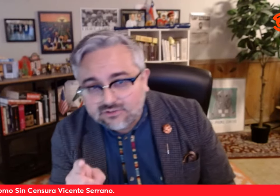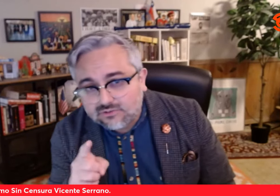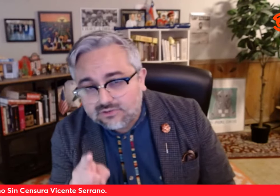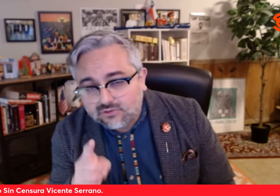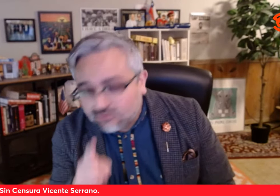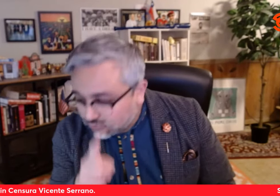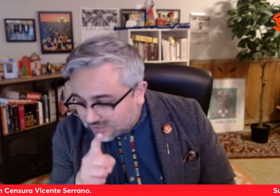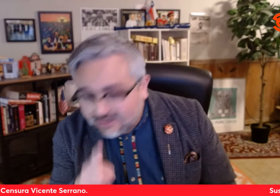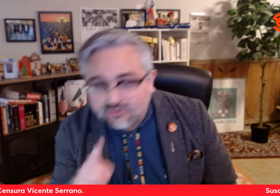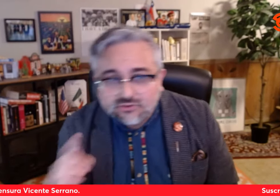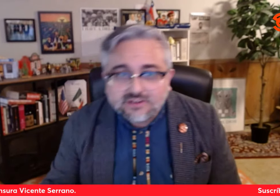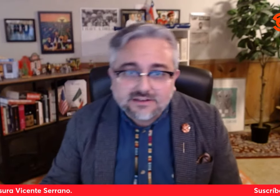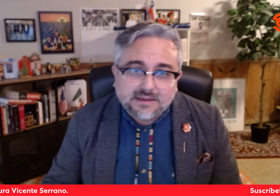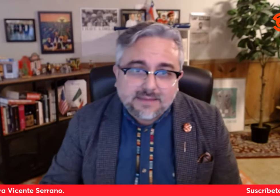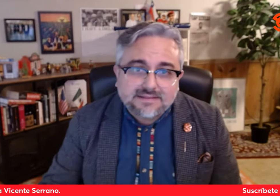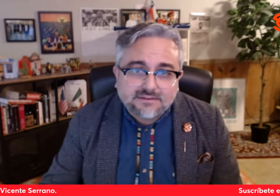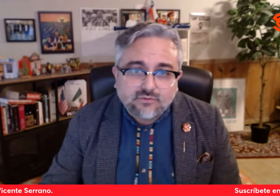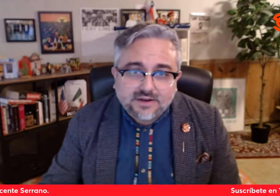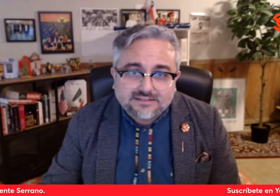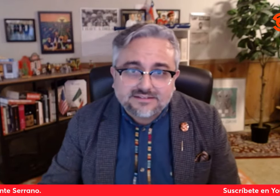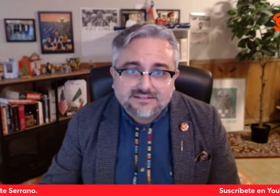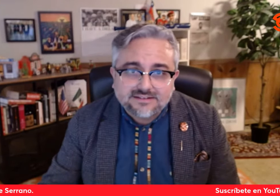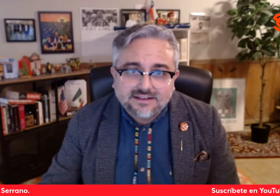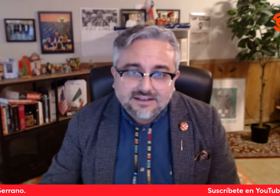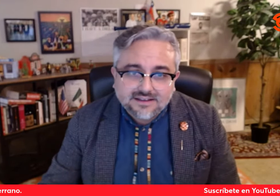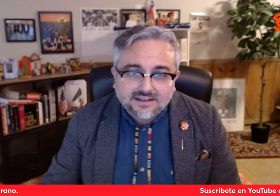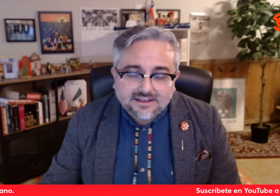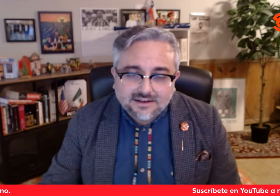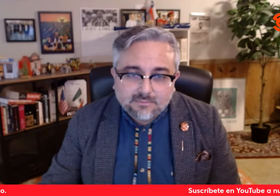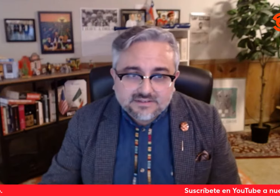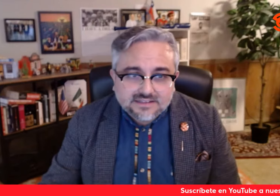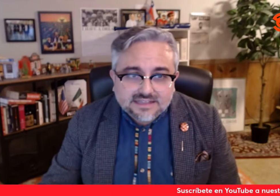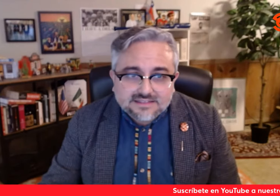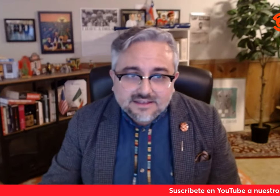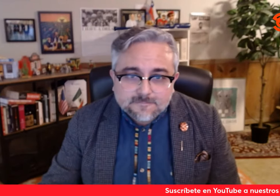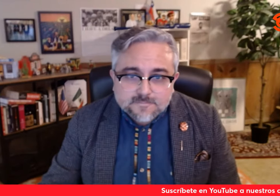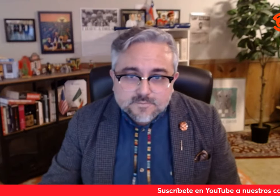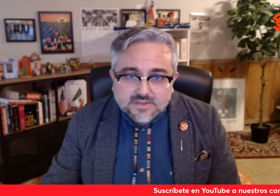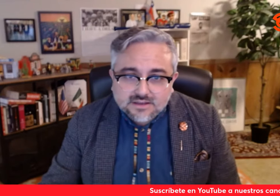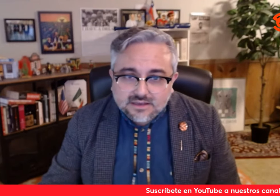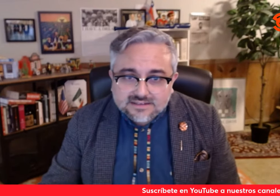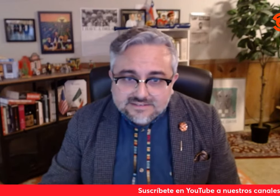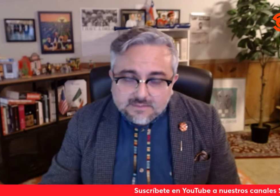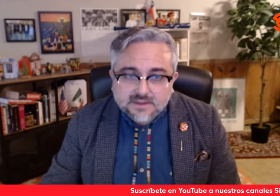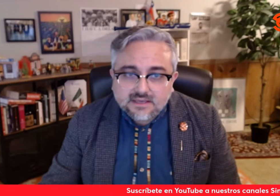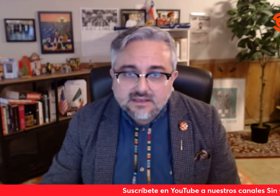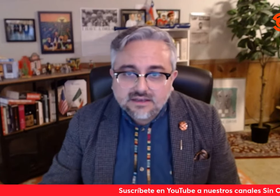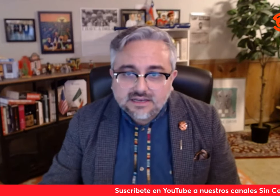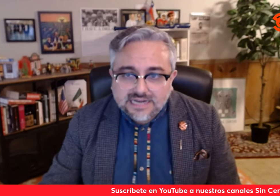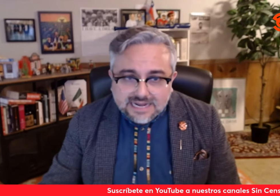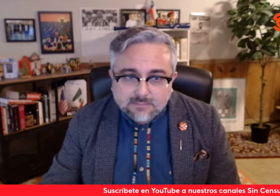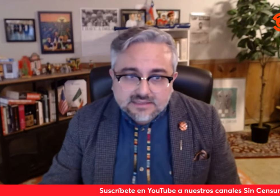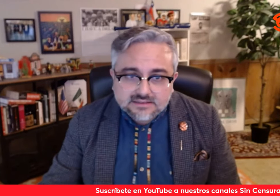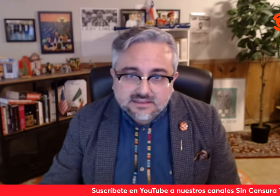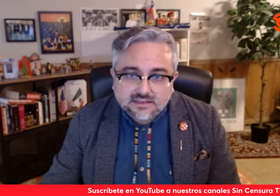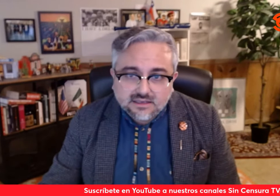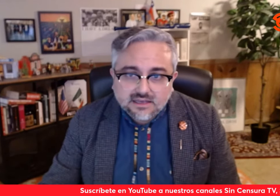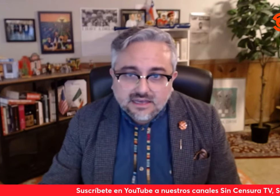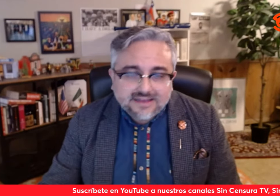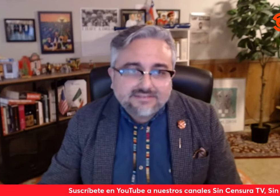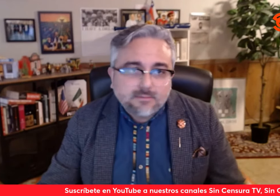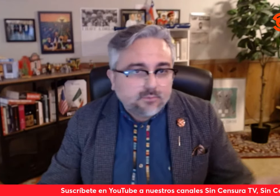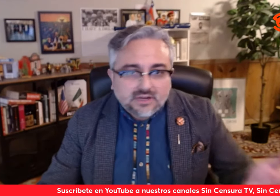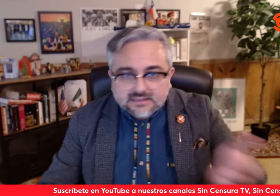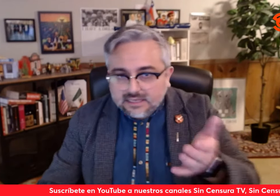declaraciones sus declaraciones son extremadamente fuertes el presidente exhibe claramente